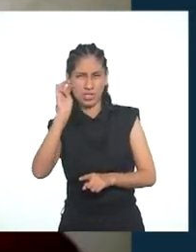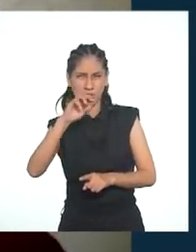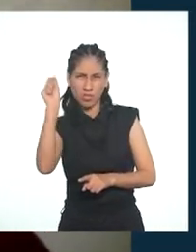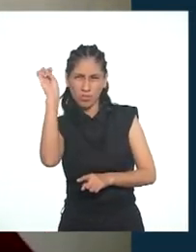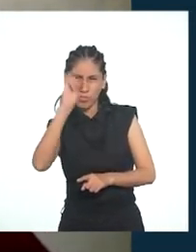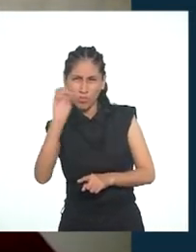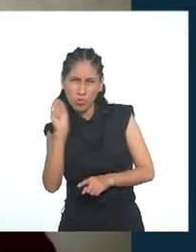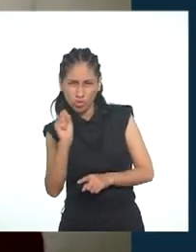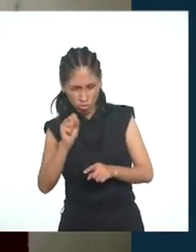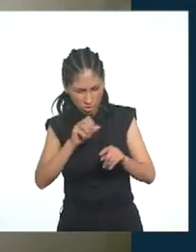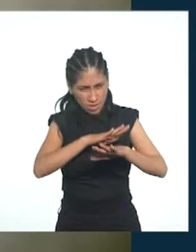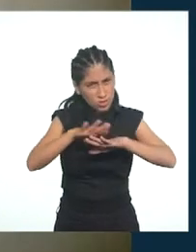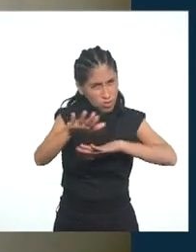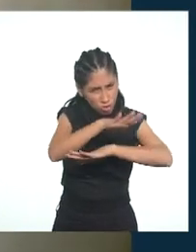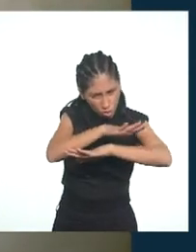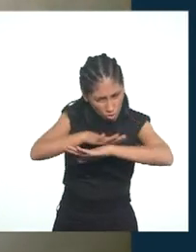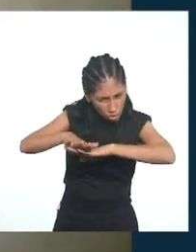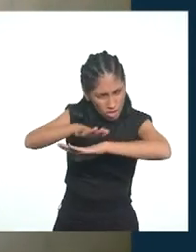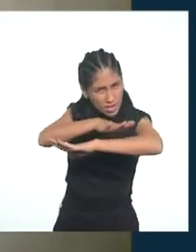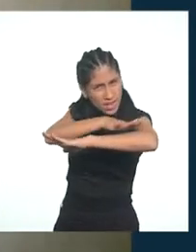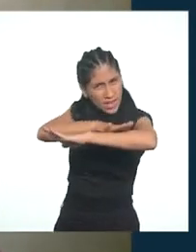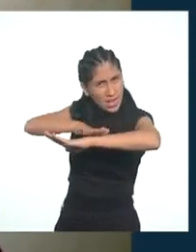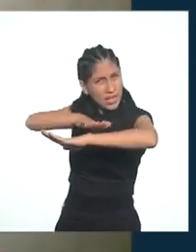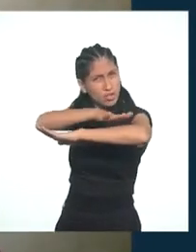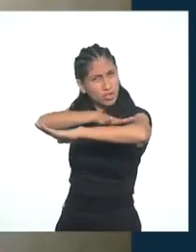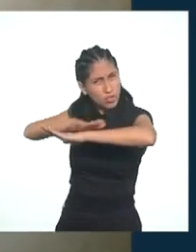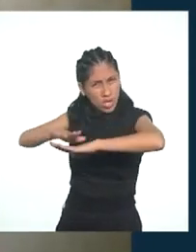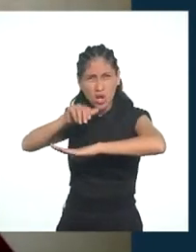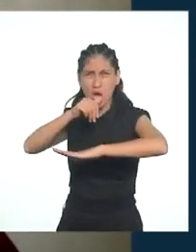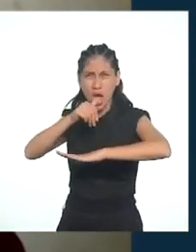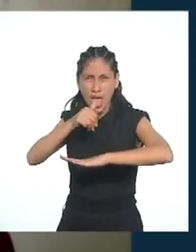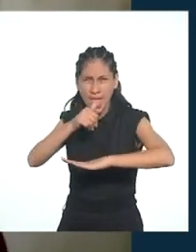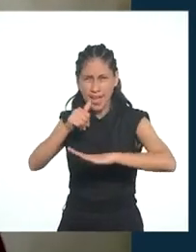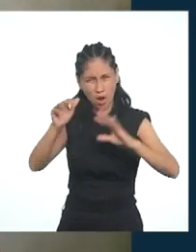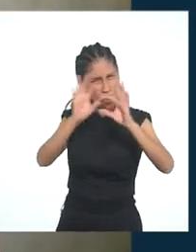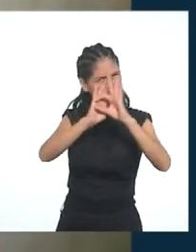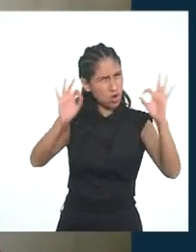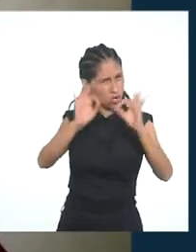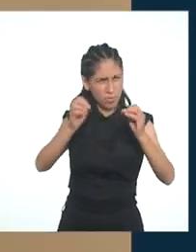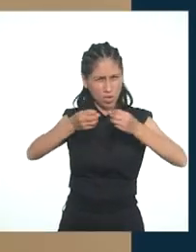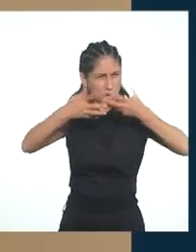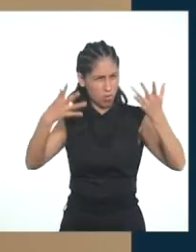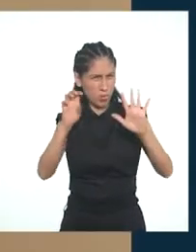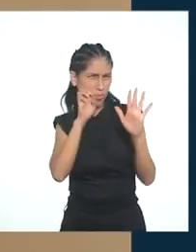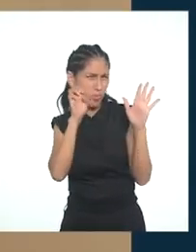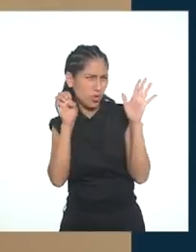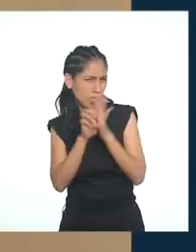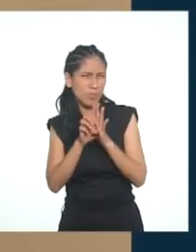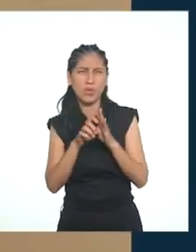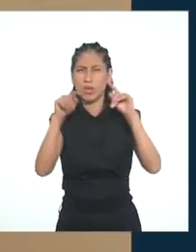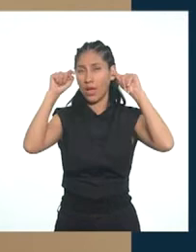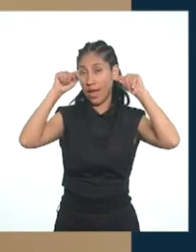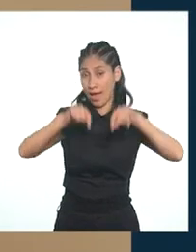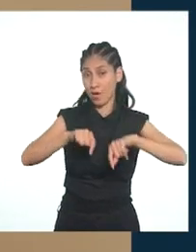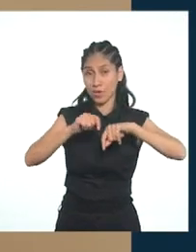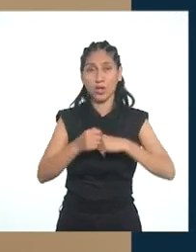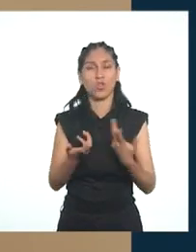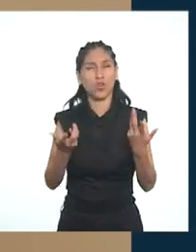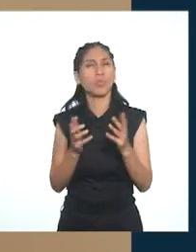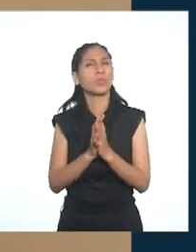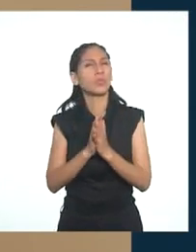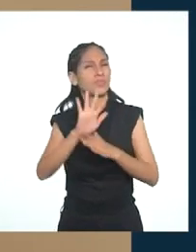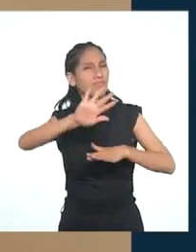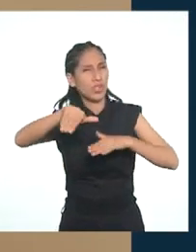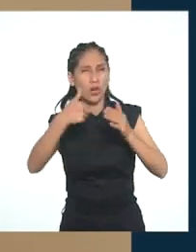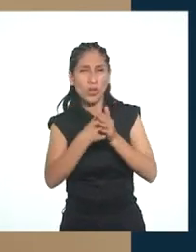suelos y el agua. ¿Podría profundizar ese tema y mencionar algunos ejemplos? En la actualidad, no solo se